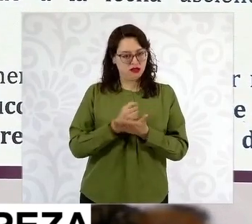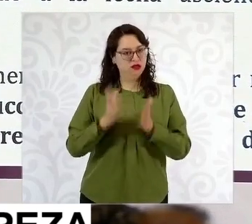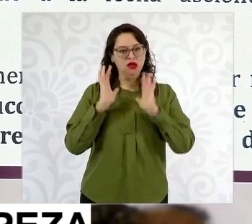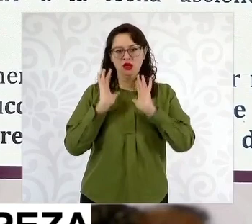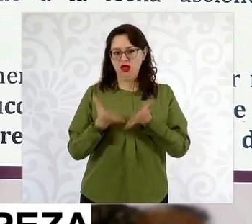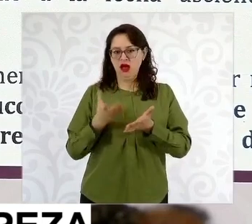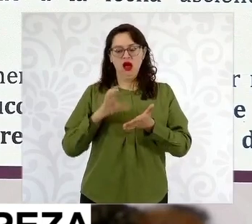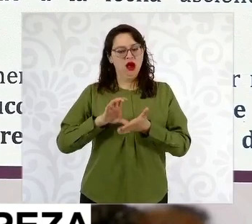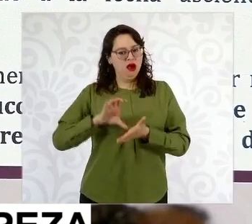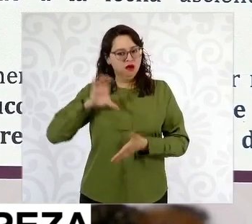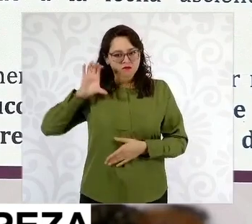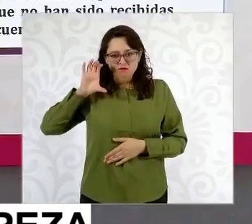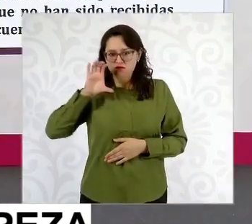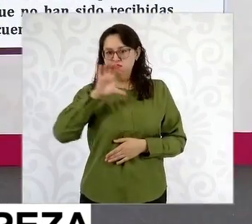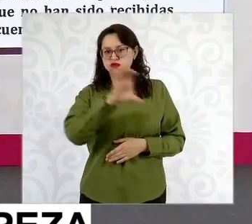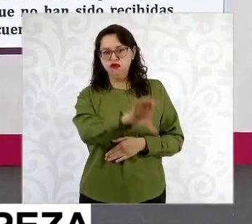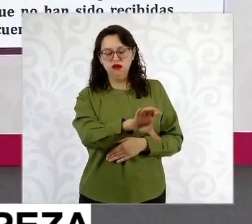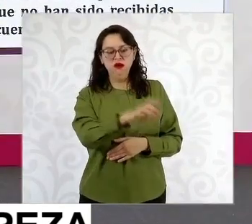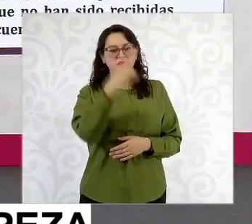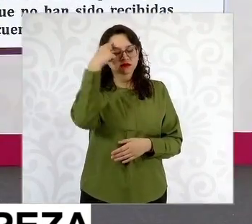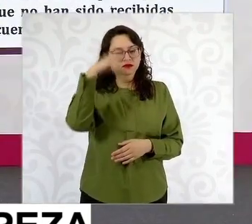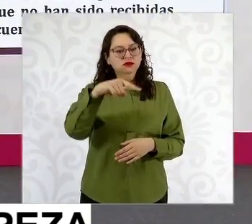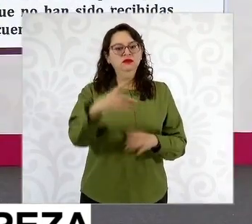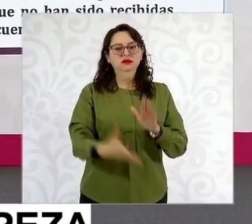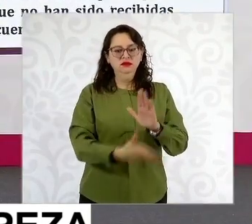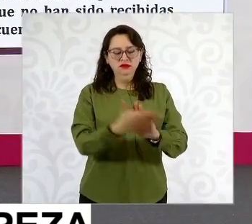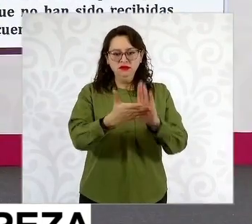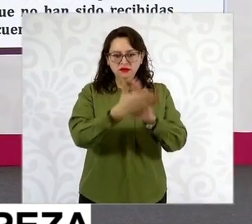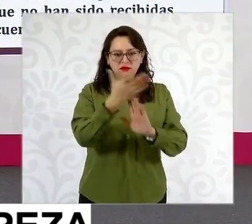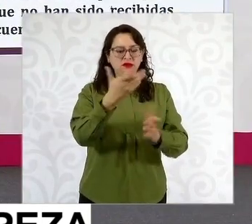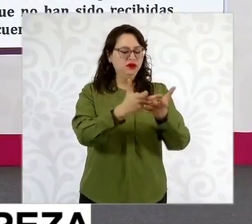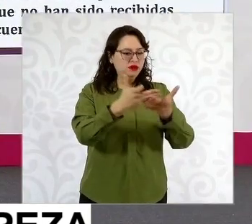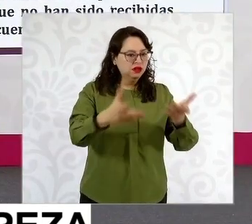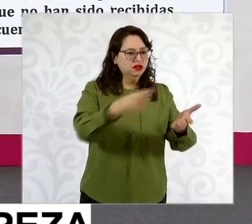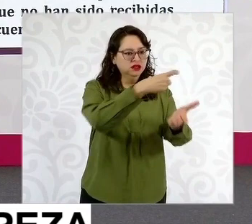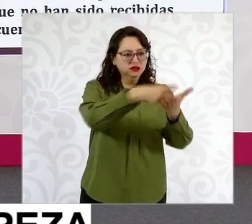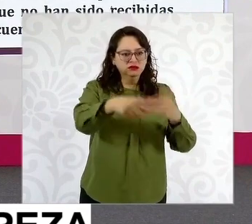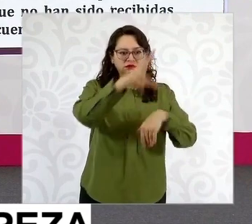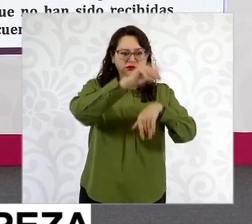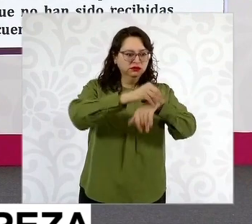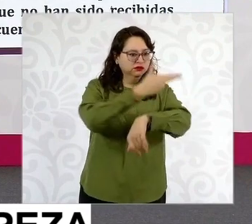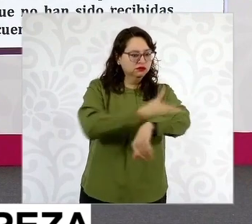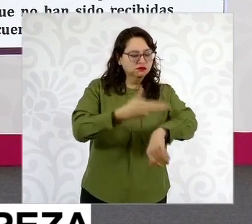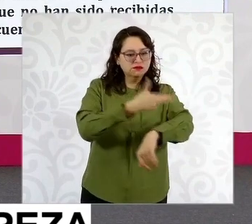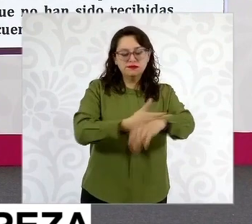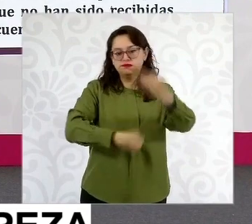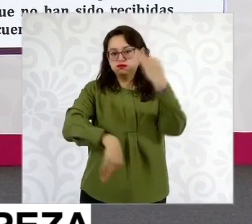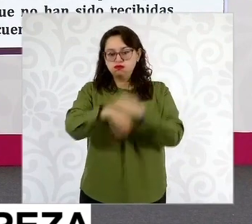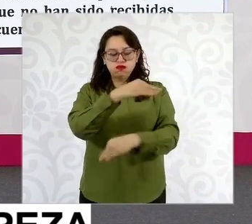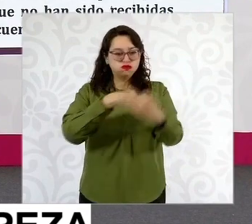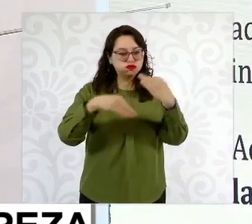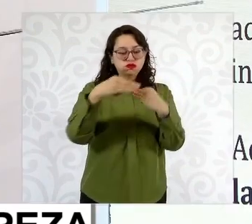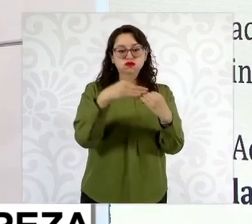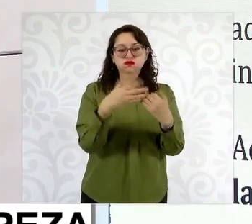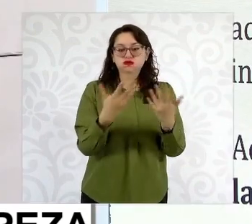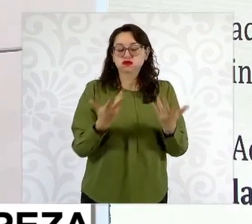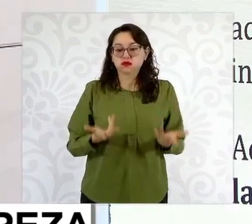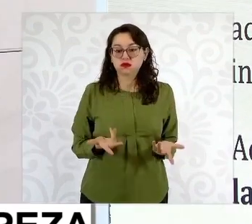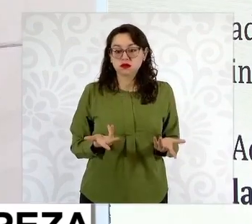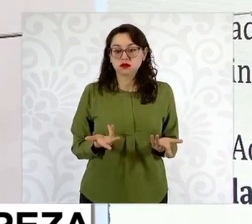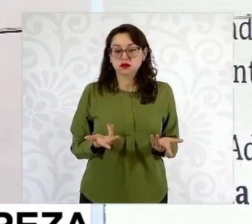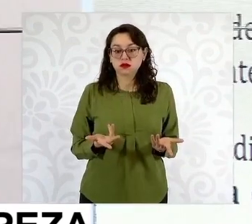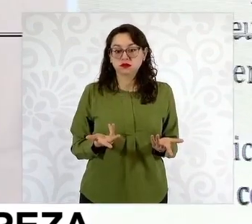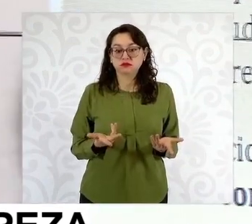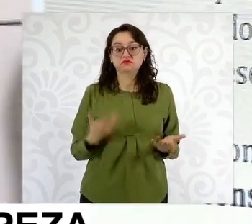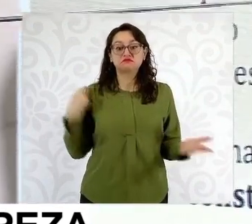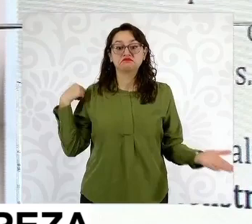constructora SACB, que era quien iba a hacer esto, para comprar terreno, licencias, permisos, construcción de infraestructura, y